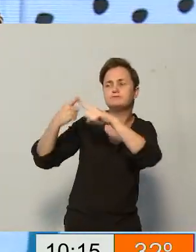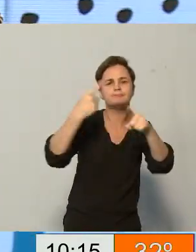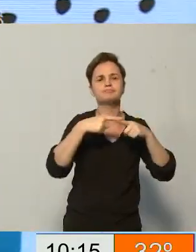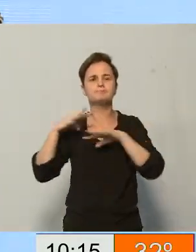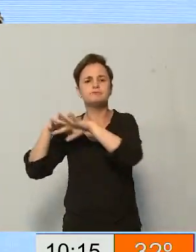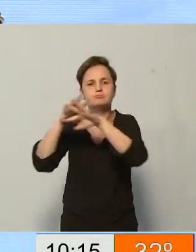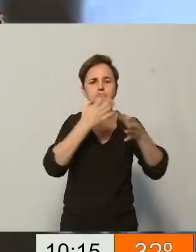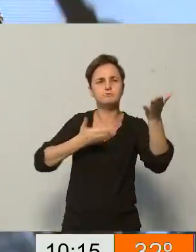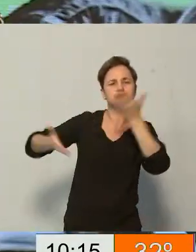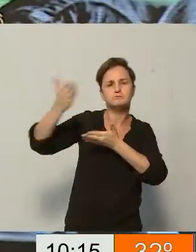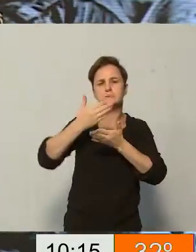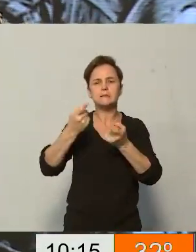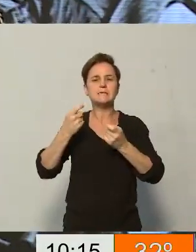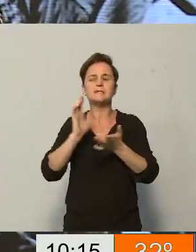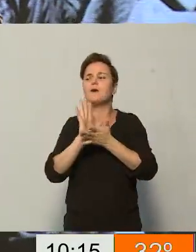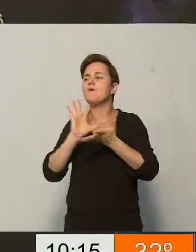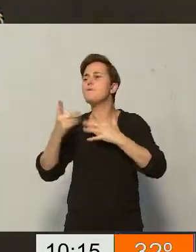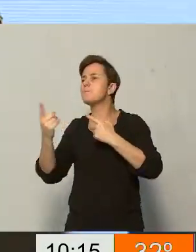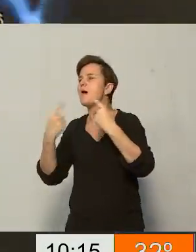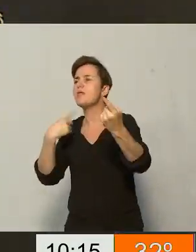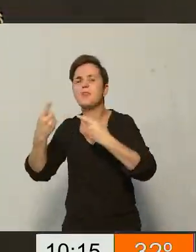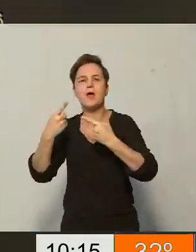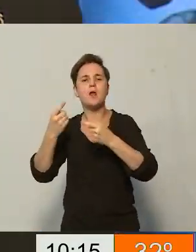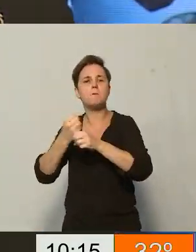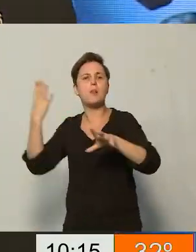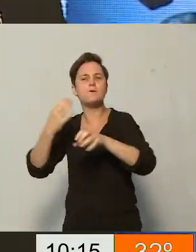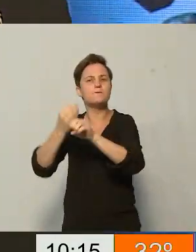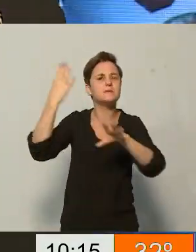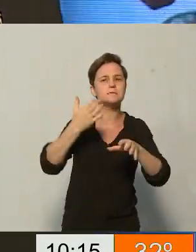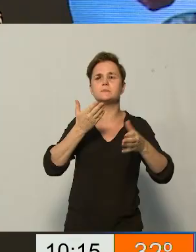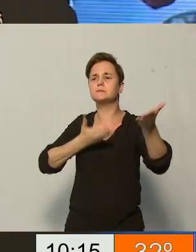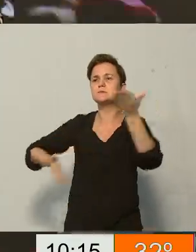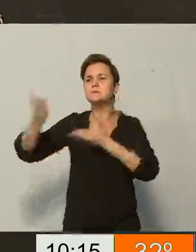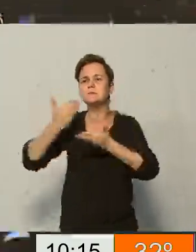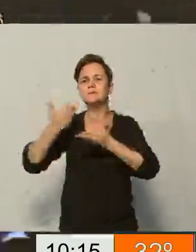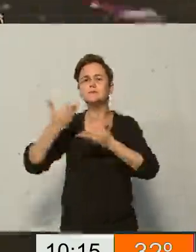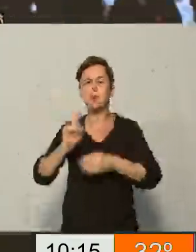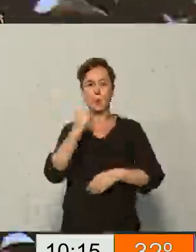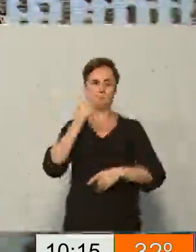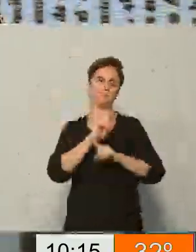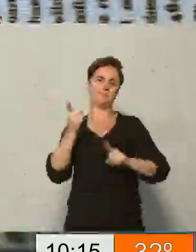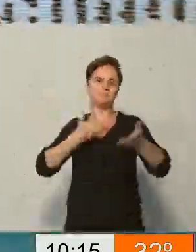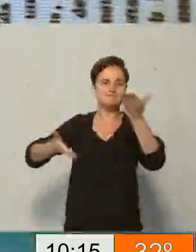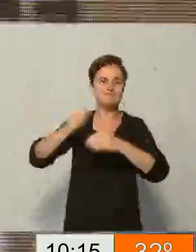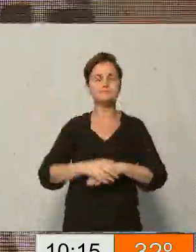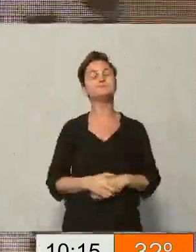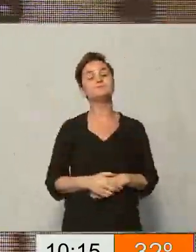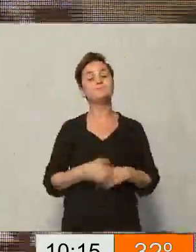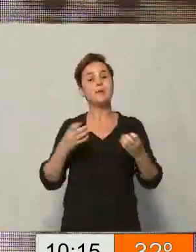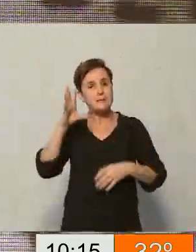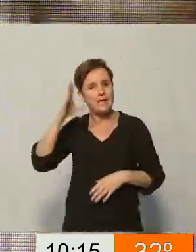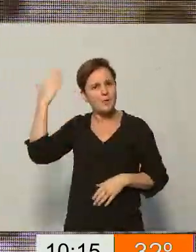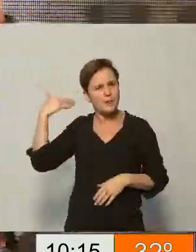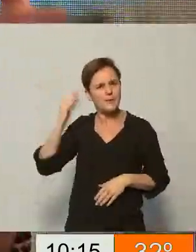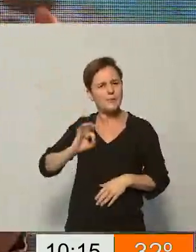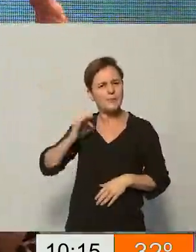de dialogar. Y ese diálogo con otras disciplinas, aprender de otras disciplinas, no solo alcanza con quedarse con la que uno estudia. ¿Y te acuerdas cómo era la